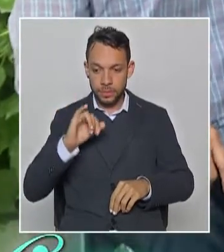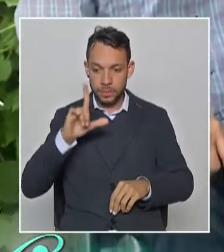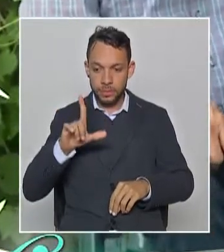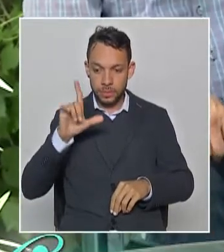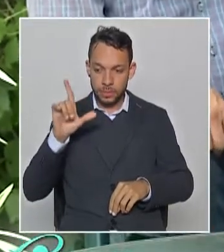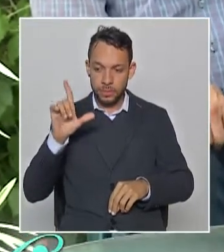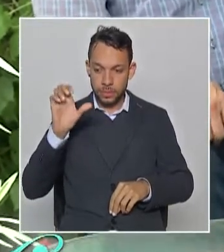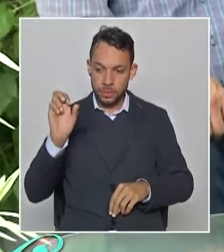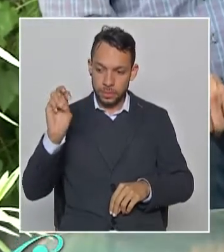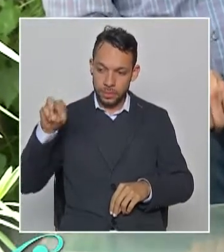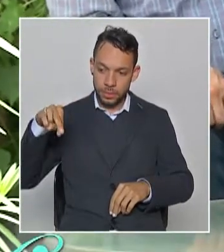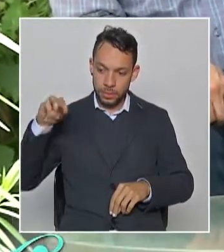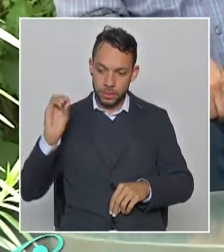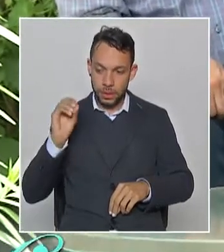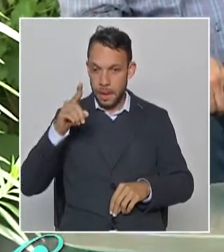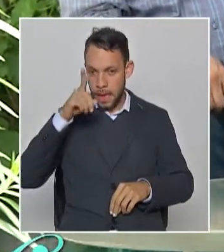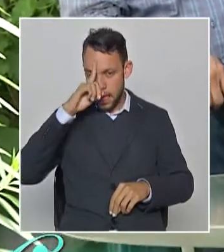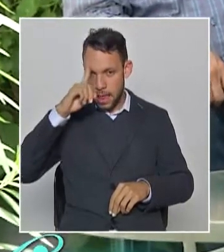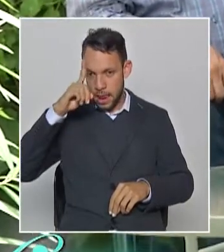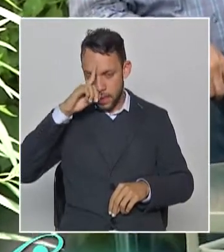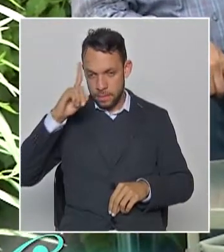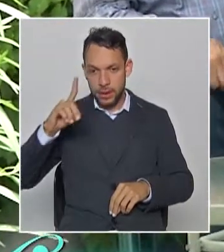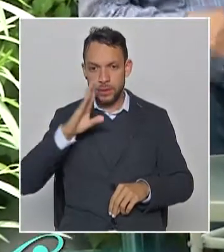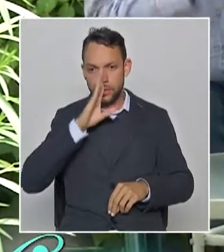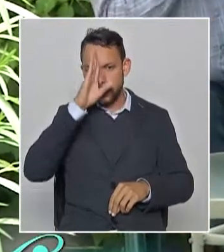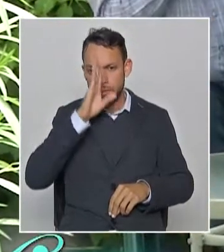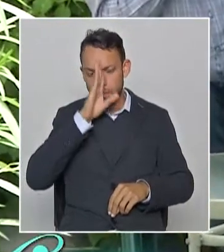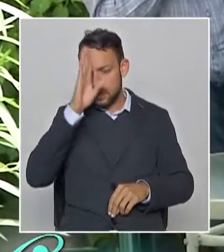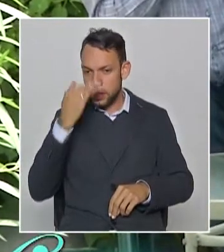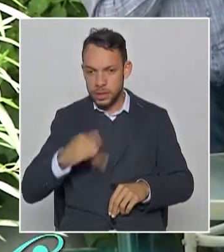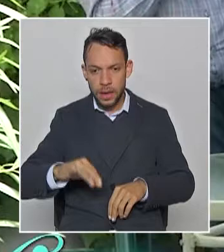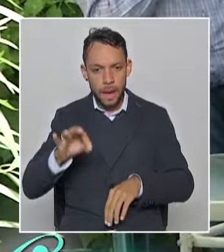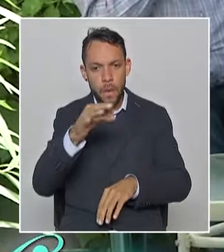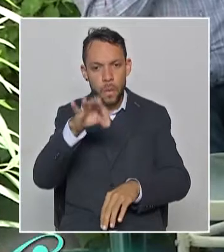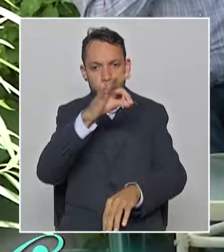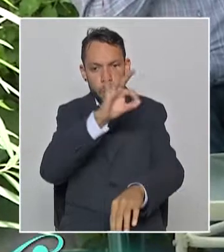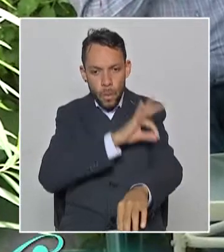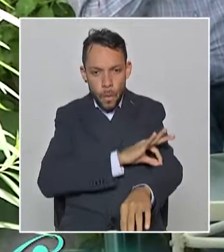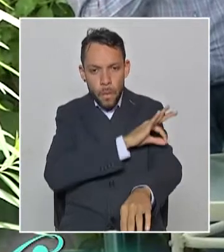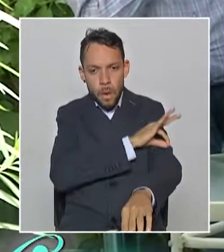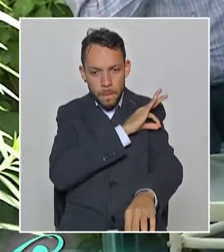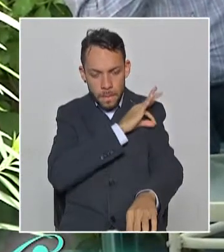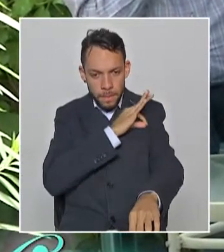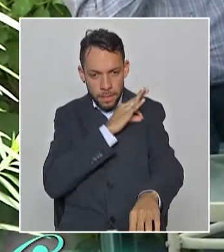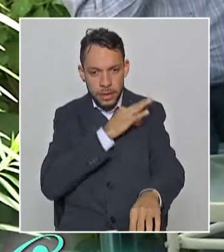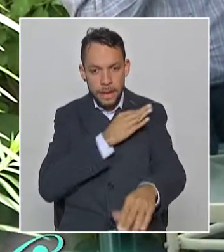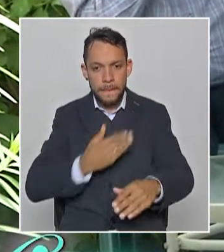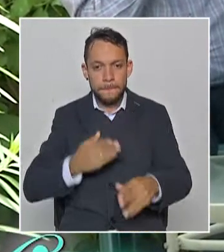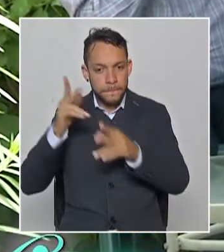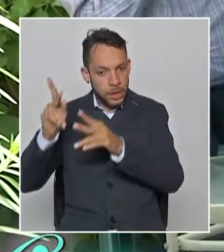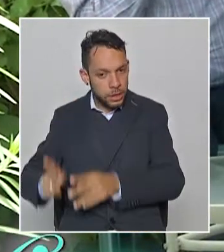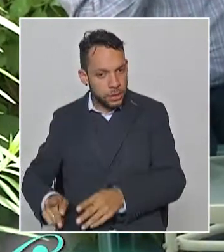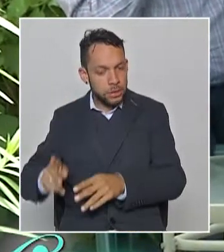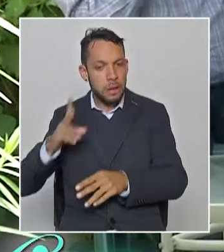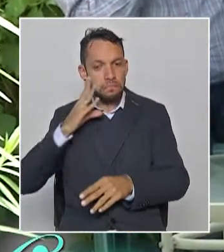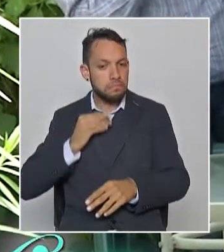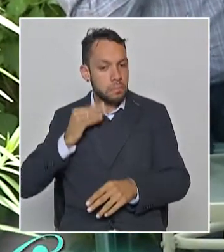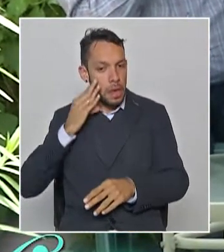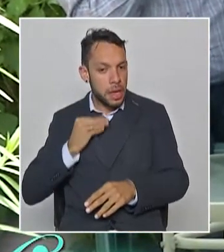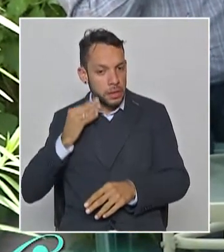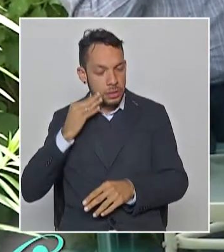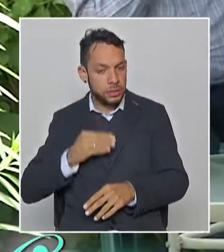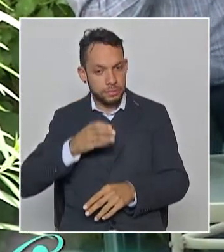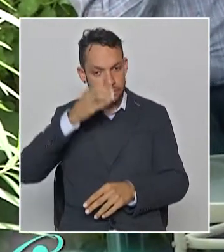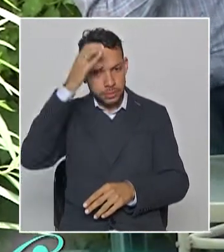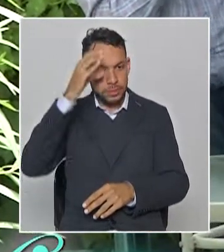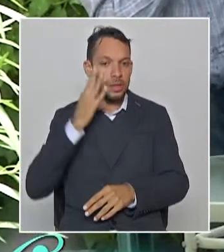en Alemania, conoce mucho estas terapias, buscó este tipo de terapias complementarias y es una persona que tiene autoridad desde su